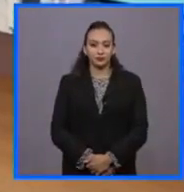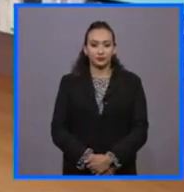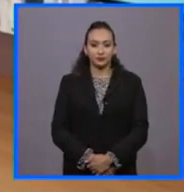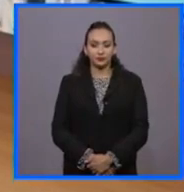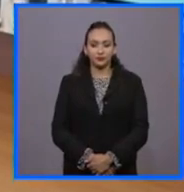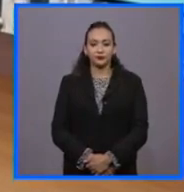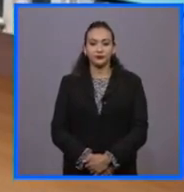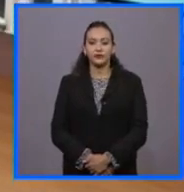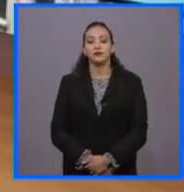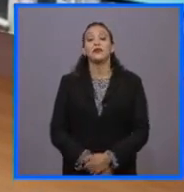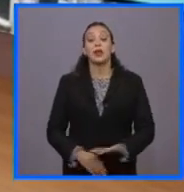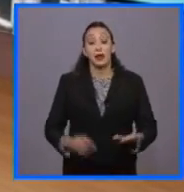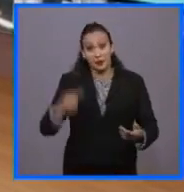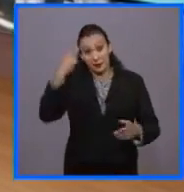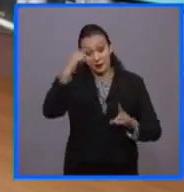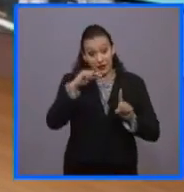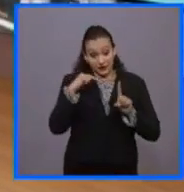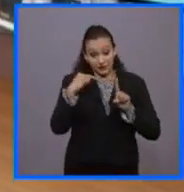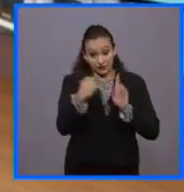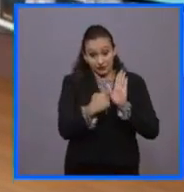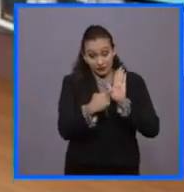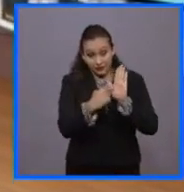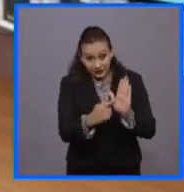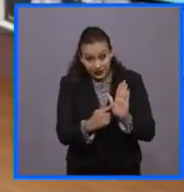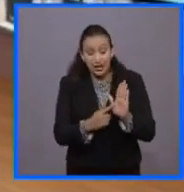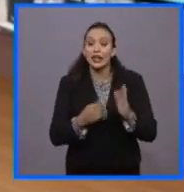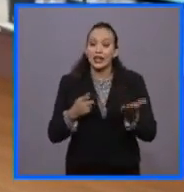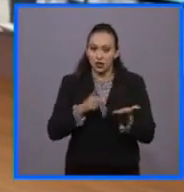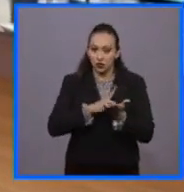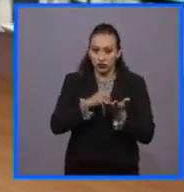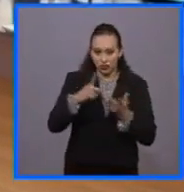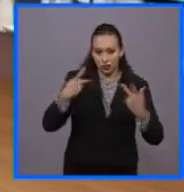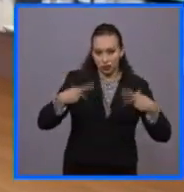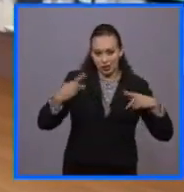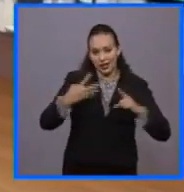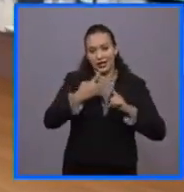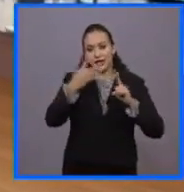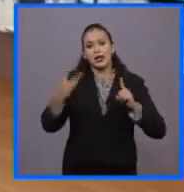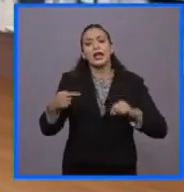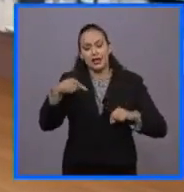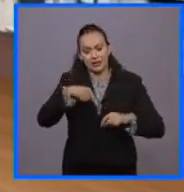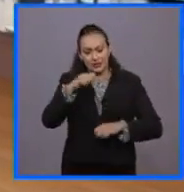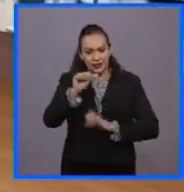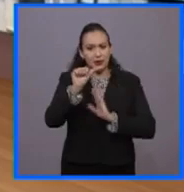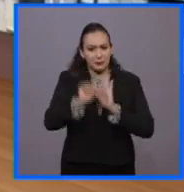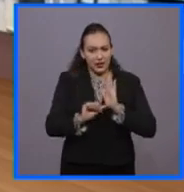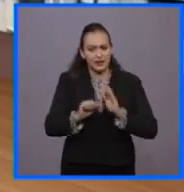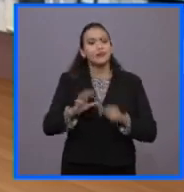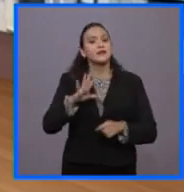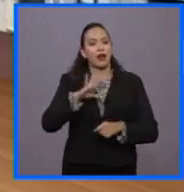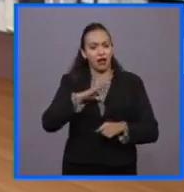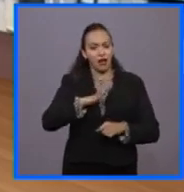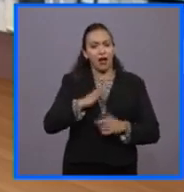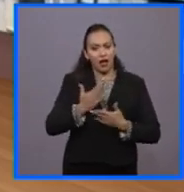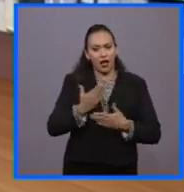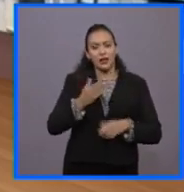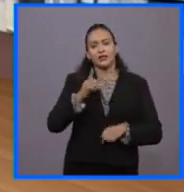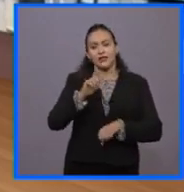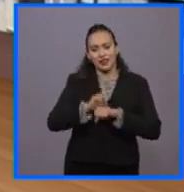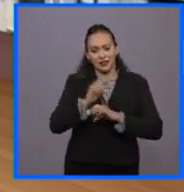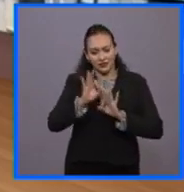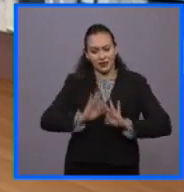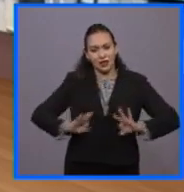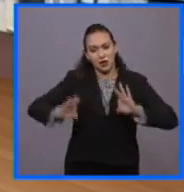Como parte de la visibilización de los derechos de la diversidad sexual que se conmemoran durante este mes, le presentamos la perspectiva de quienes se